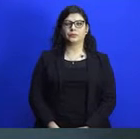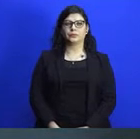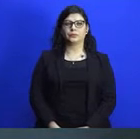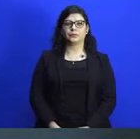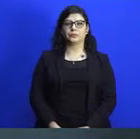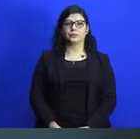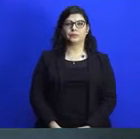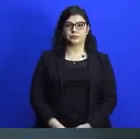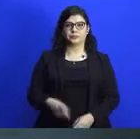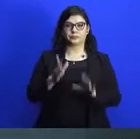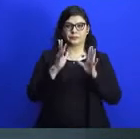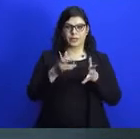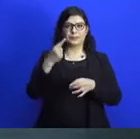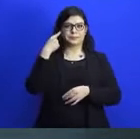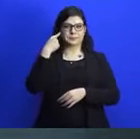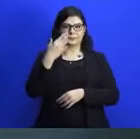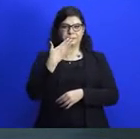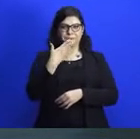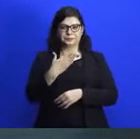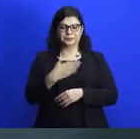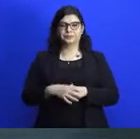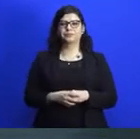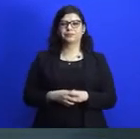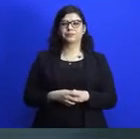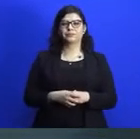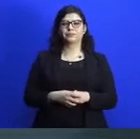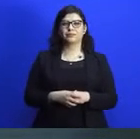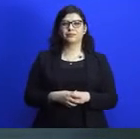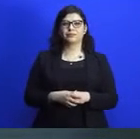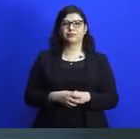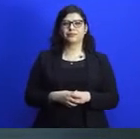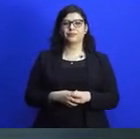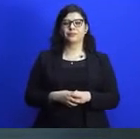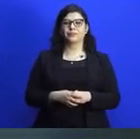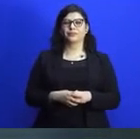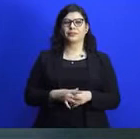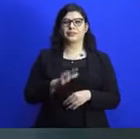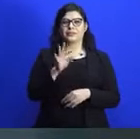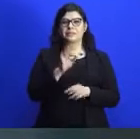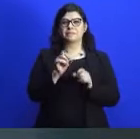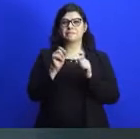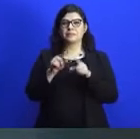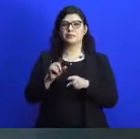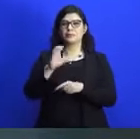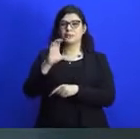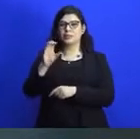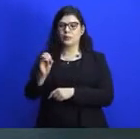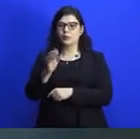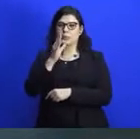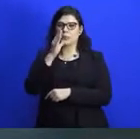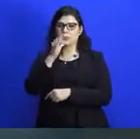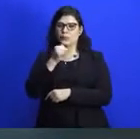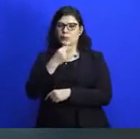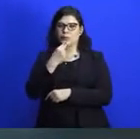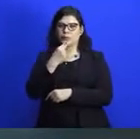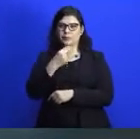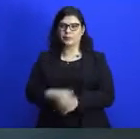Rolo, ok. Quizás no se puede usar el mismo chat que el CEO. A ver.